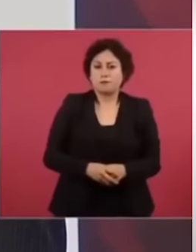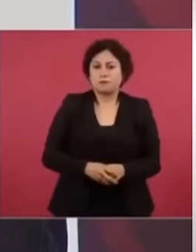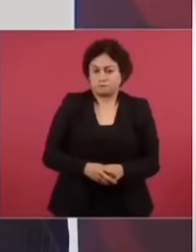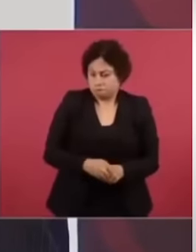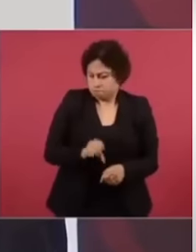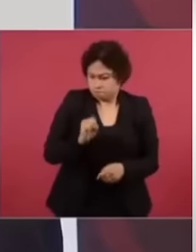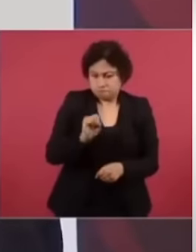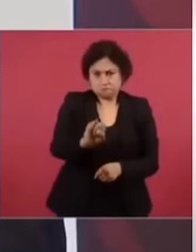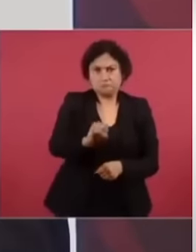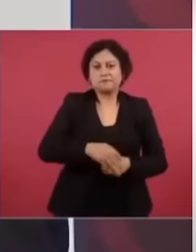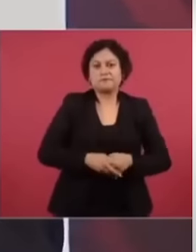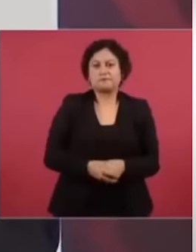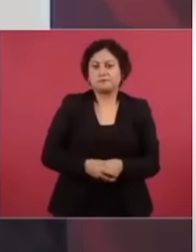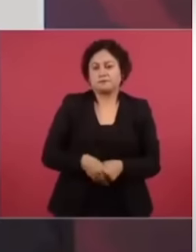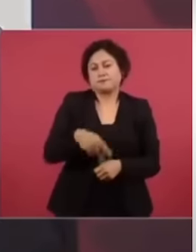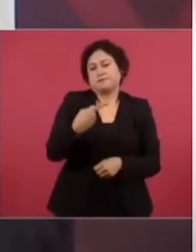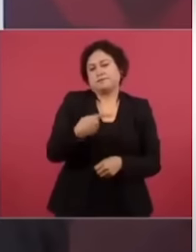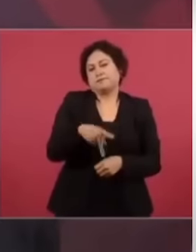pero no